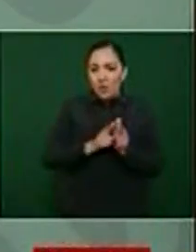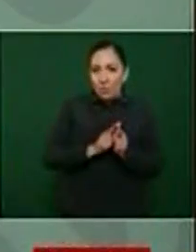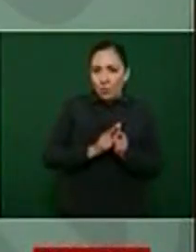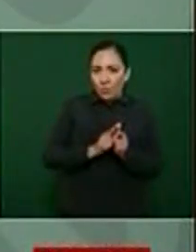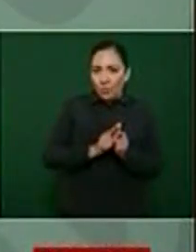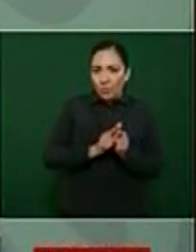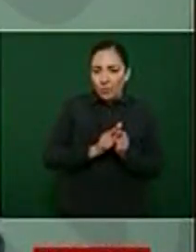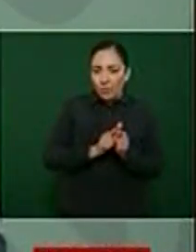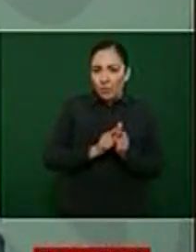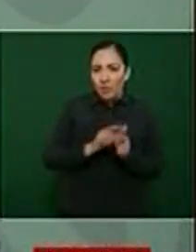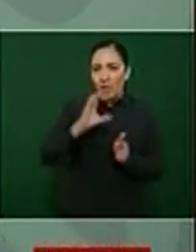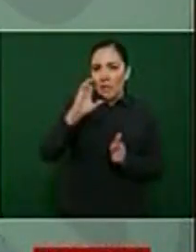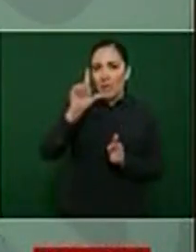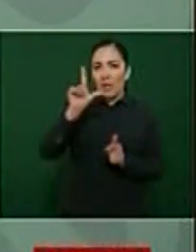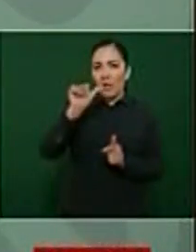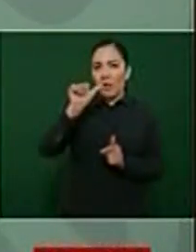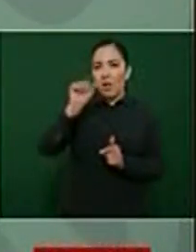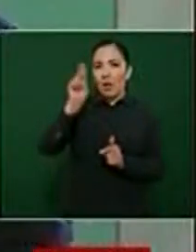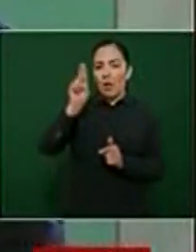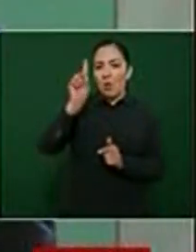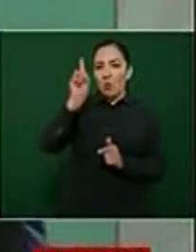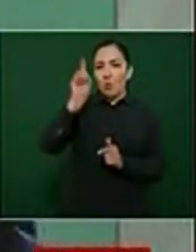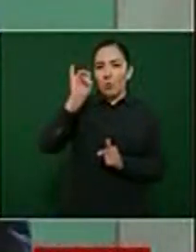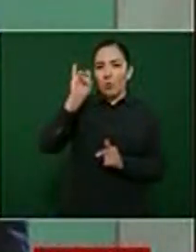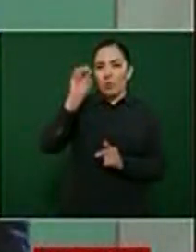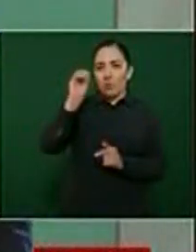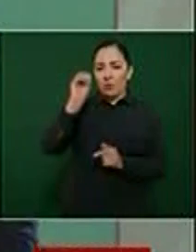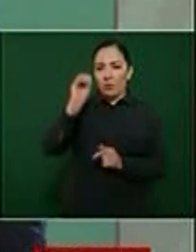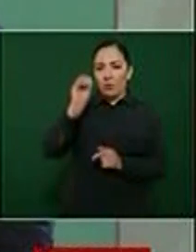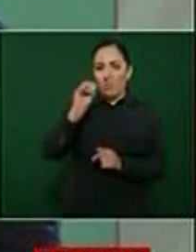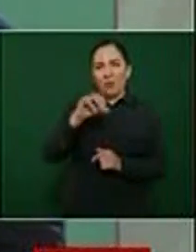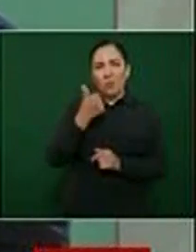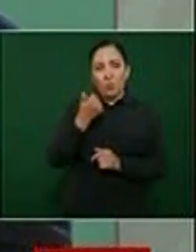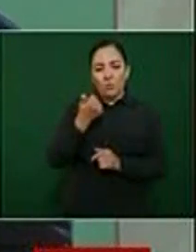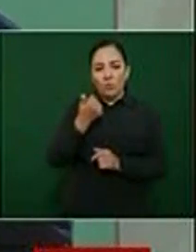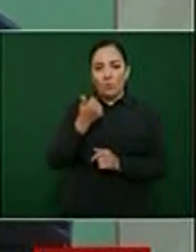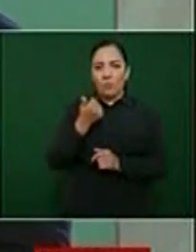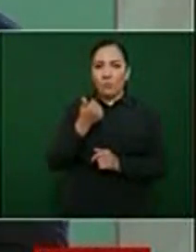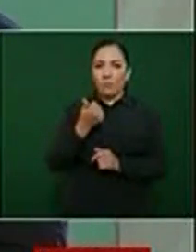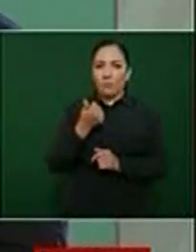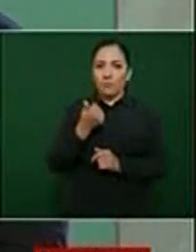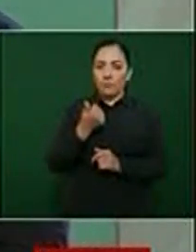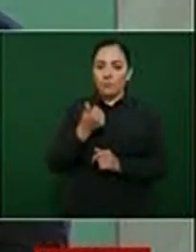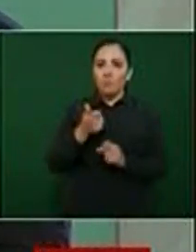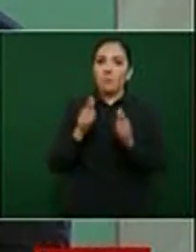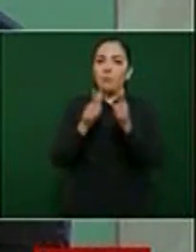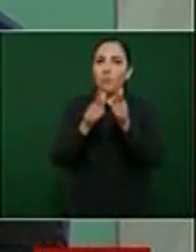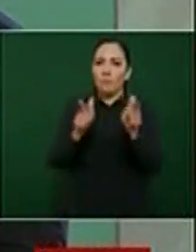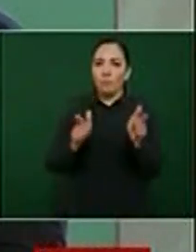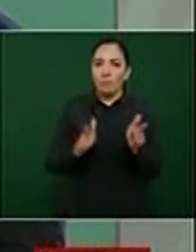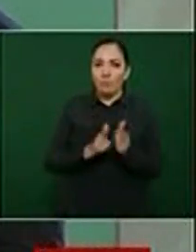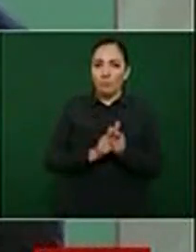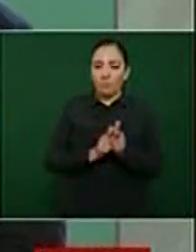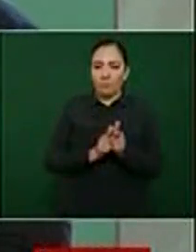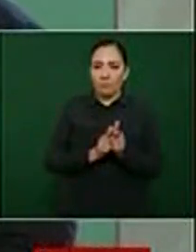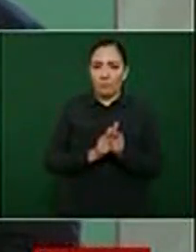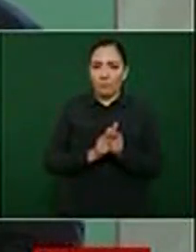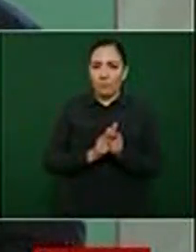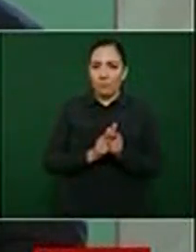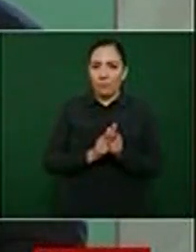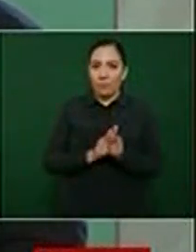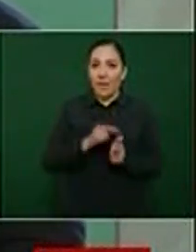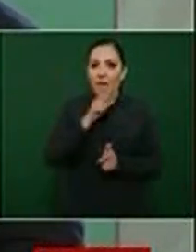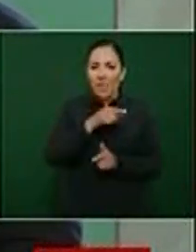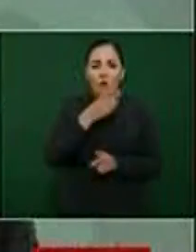de un contexto de violencia hacia la prensa en este primer mes de 2022 donde hay 5 periodistas que